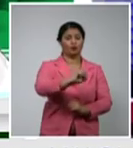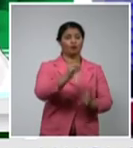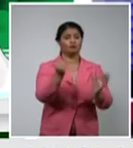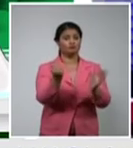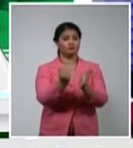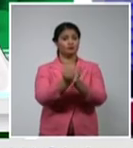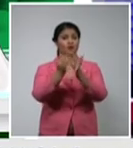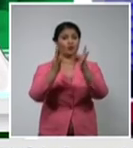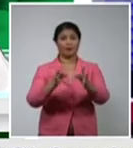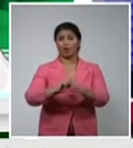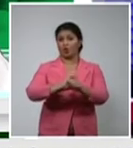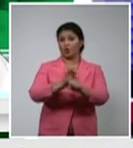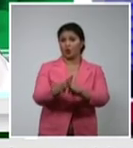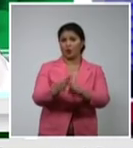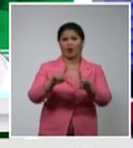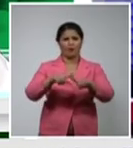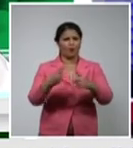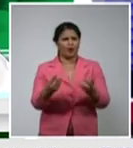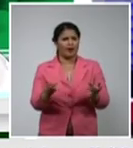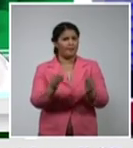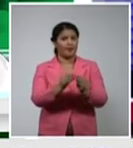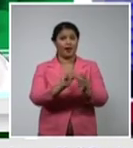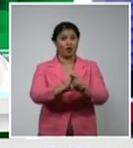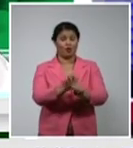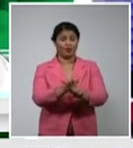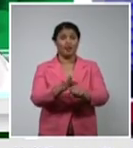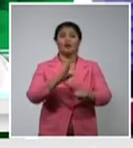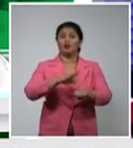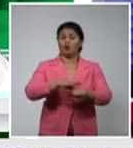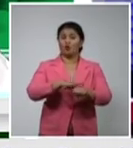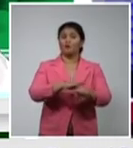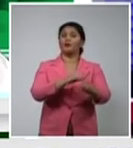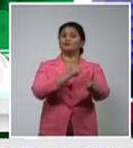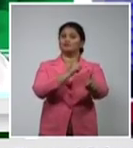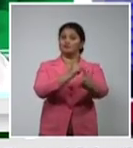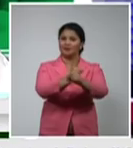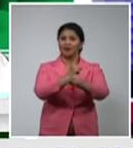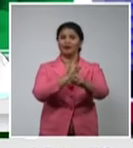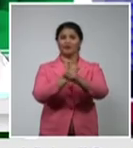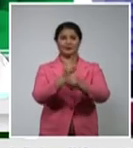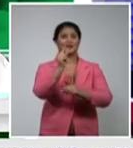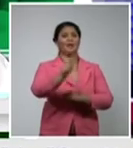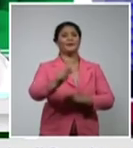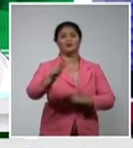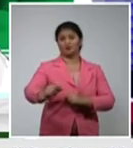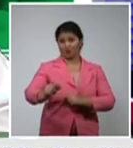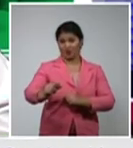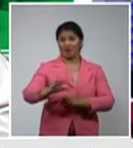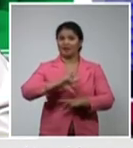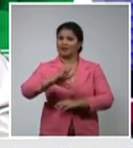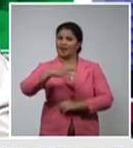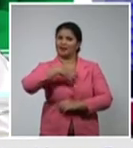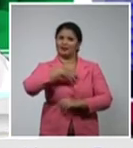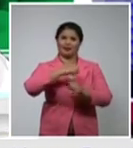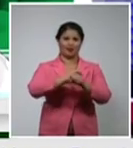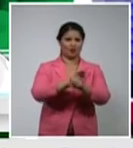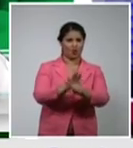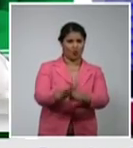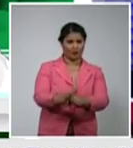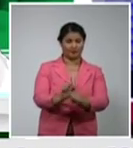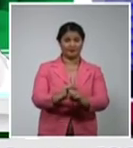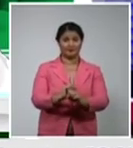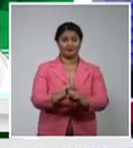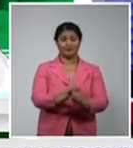tenido el antecedente de ser contactos de casos confirmados. Como ya lo dijimos, 6 de los pacientes diagnosticados